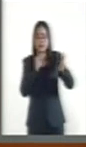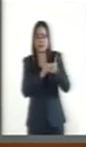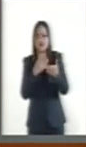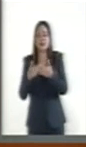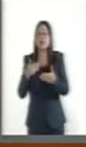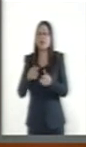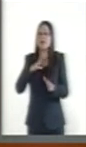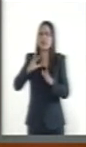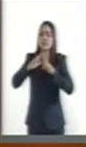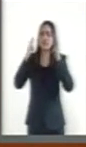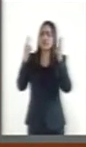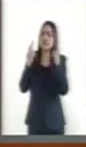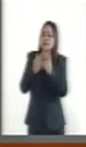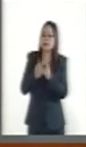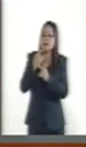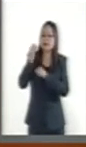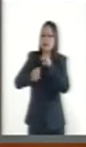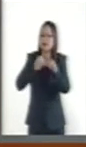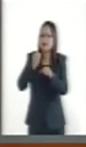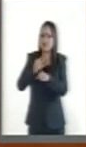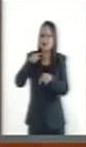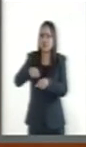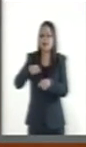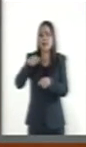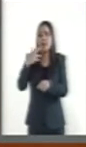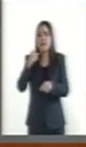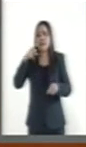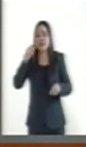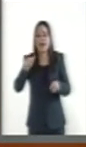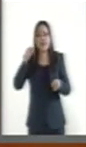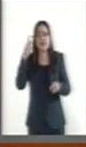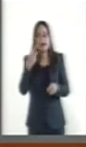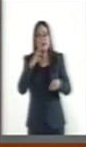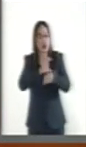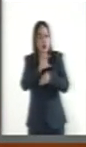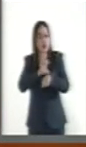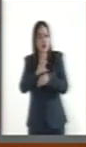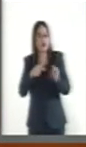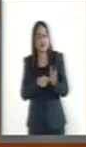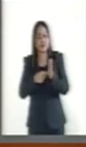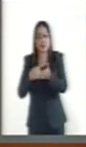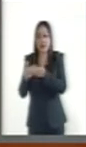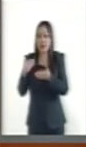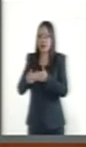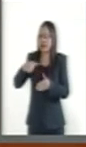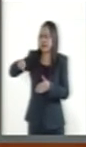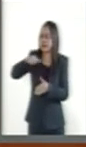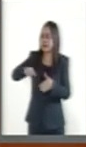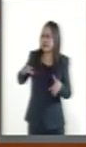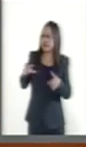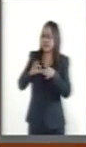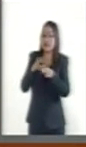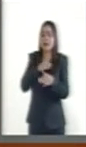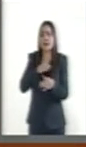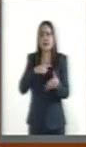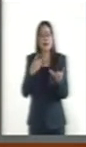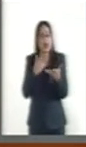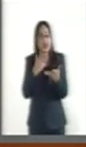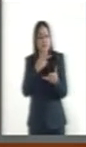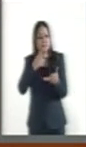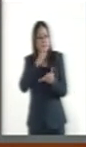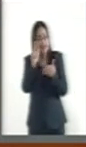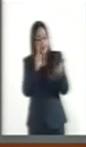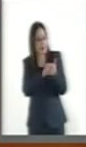la reunión internacional de Hábitat 3 en Quito, Ecuador, por lo que es el momento óptimo para revisar nuestra